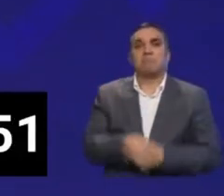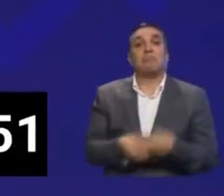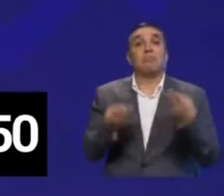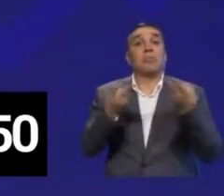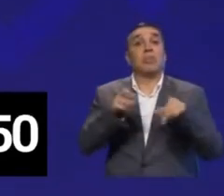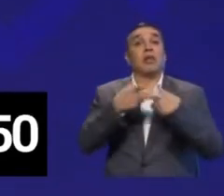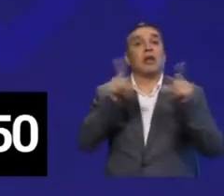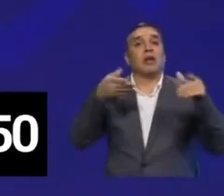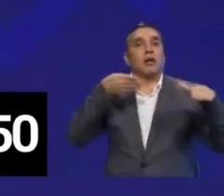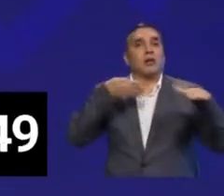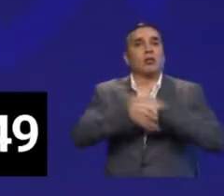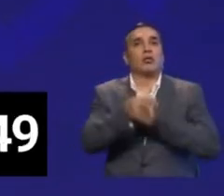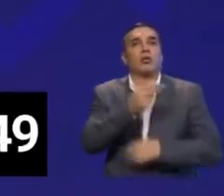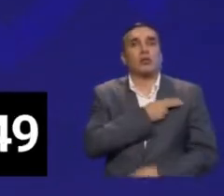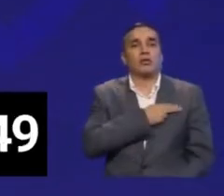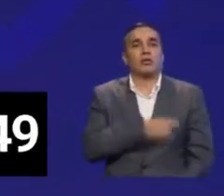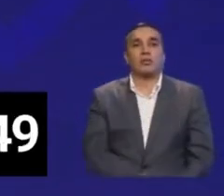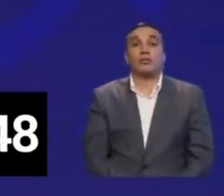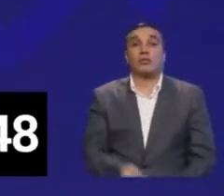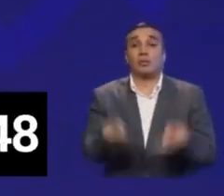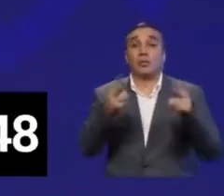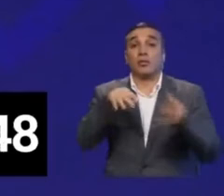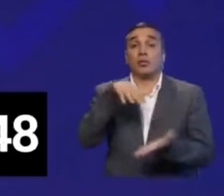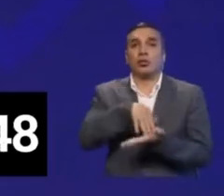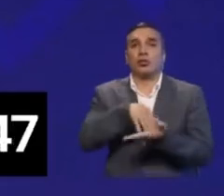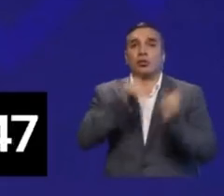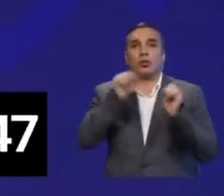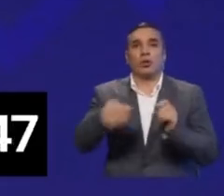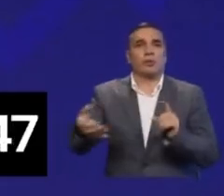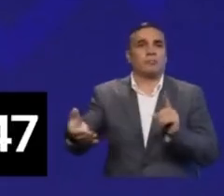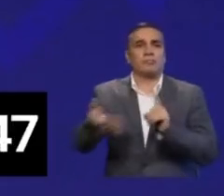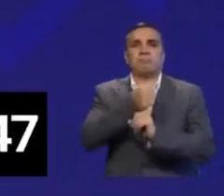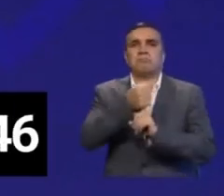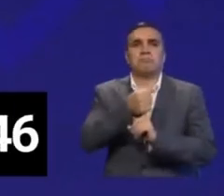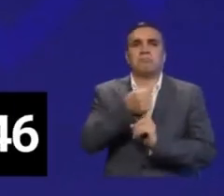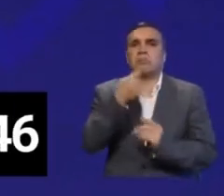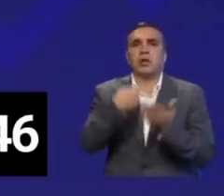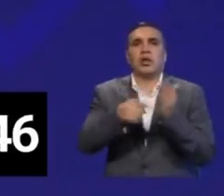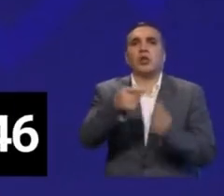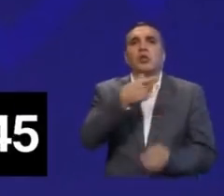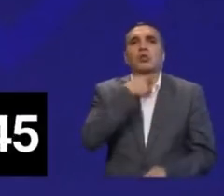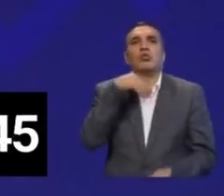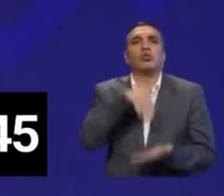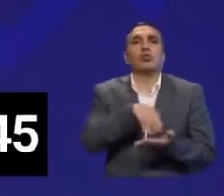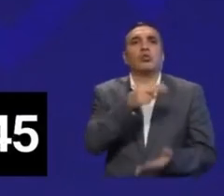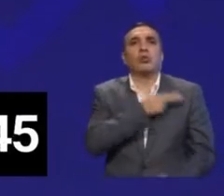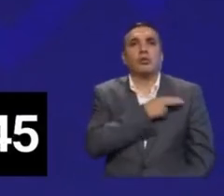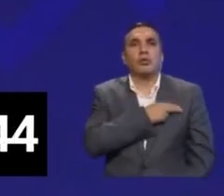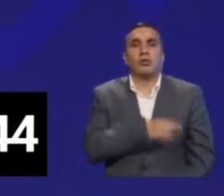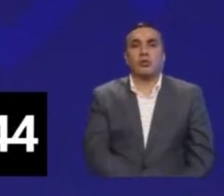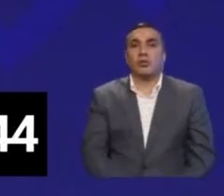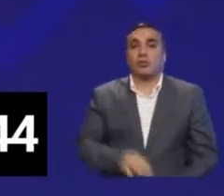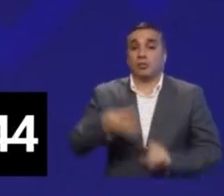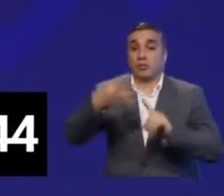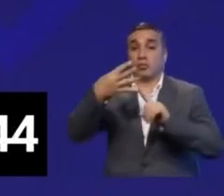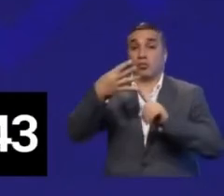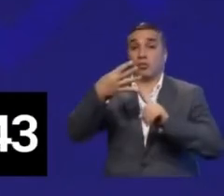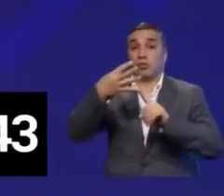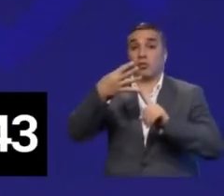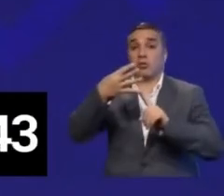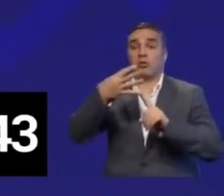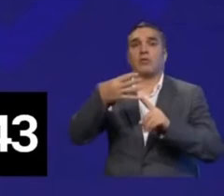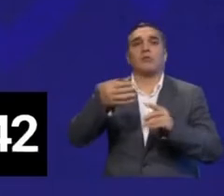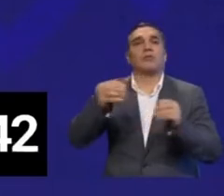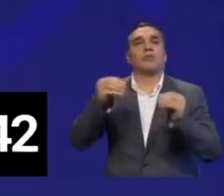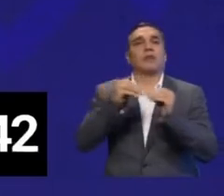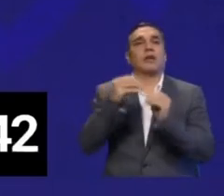libre ingreso a la universidad y los estudiantes podrán escoger libremente su carrera universitaria. Y en el cuarto nivel vamos a